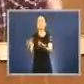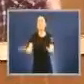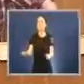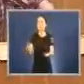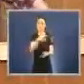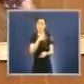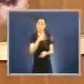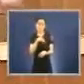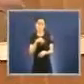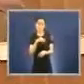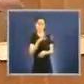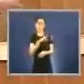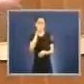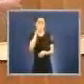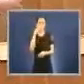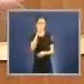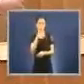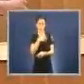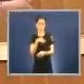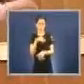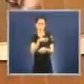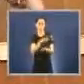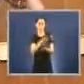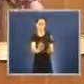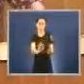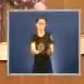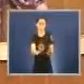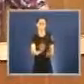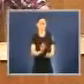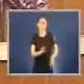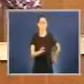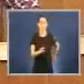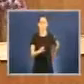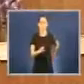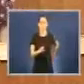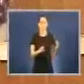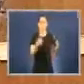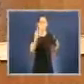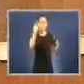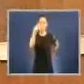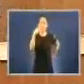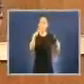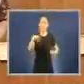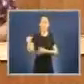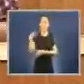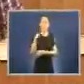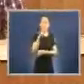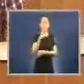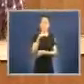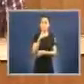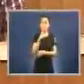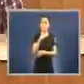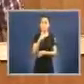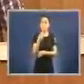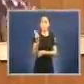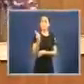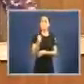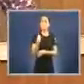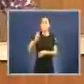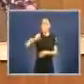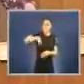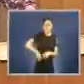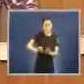Puig, pode reírse, pero é así. Seguramente estaría outra cousa. Saben ben que nos últimos anos, cos